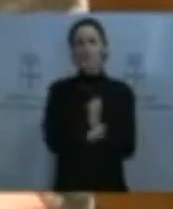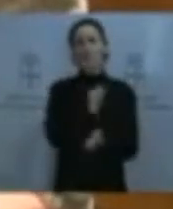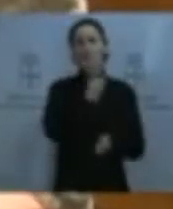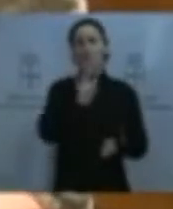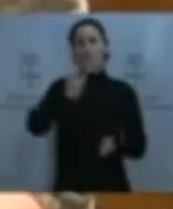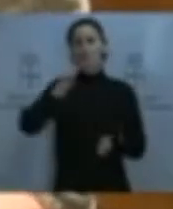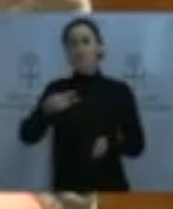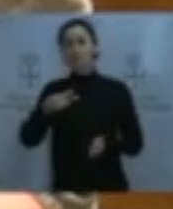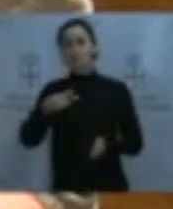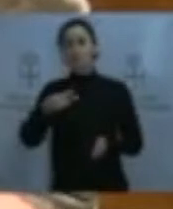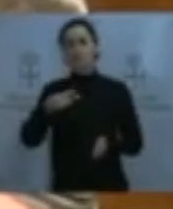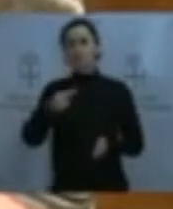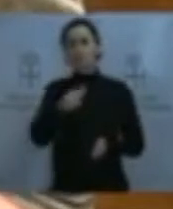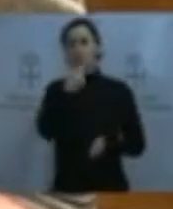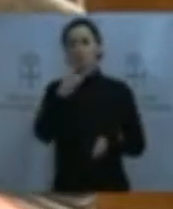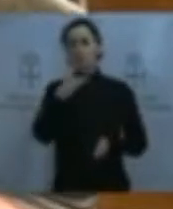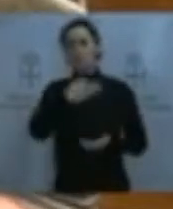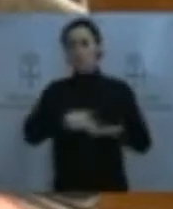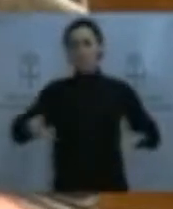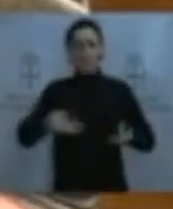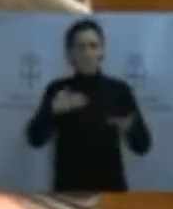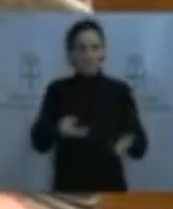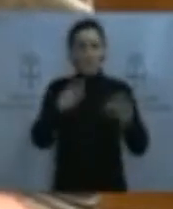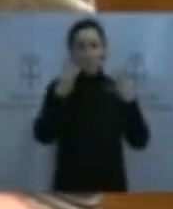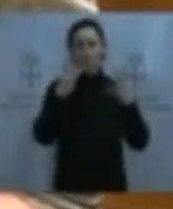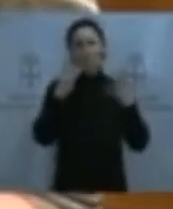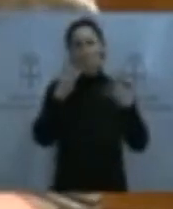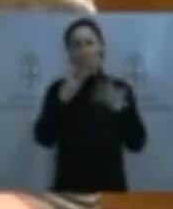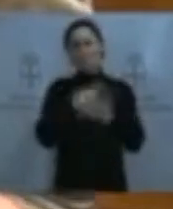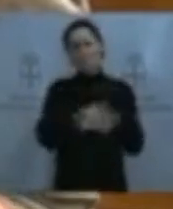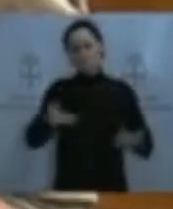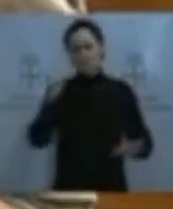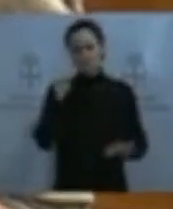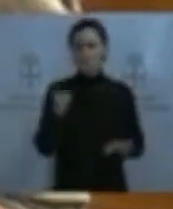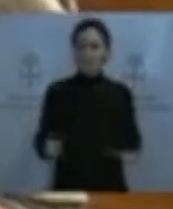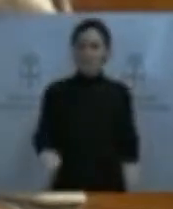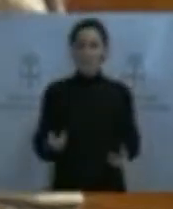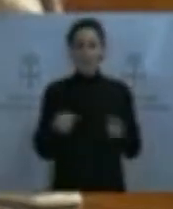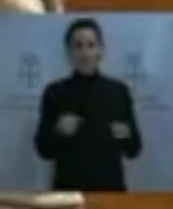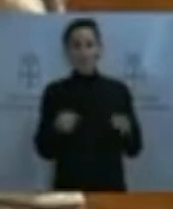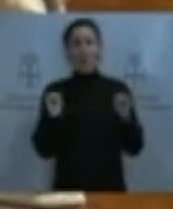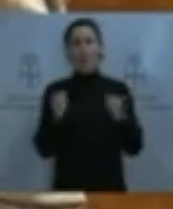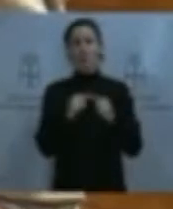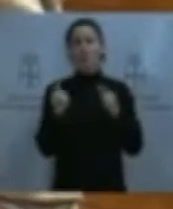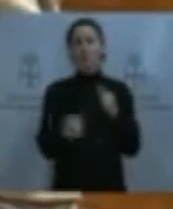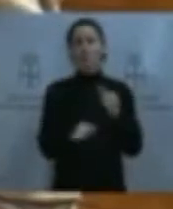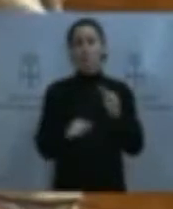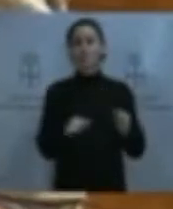42,3 millones, tenía un obligado de 18 millones tan solo. Ahí